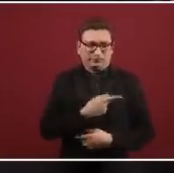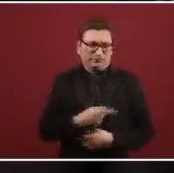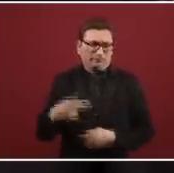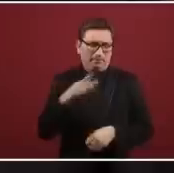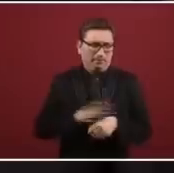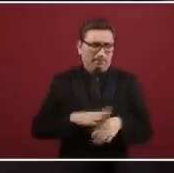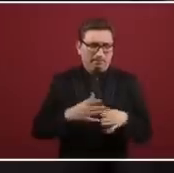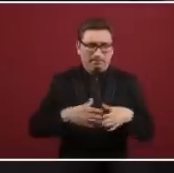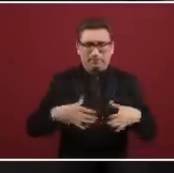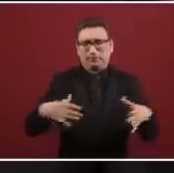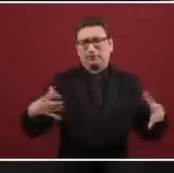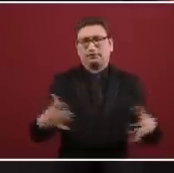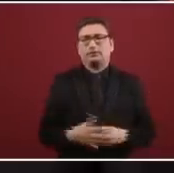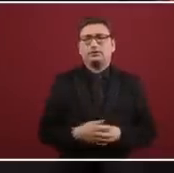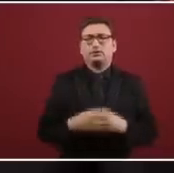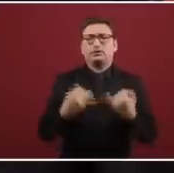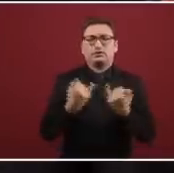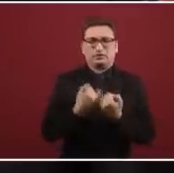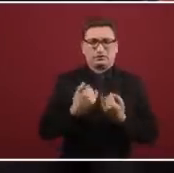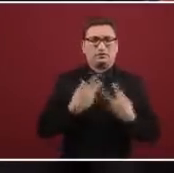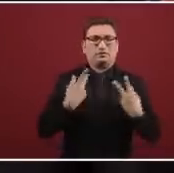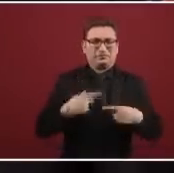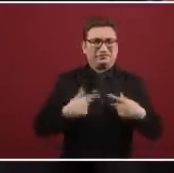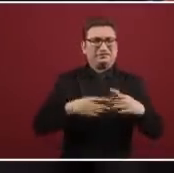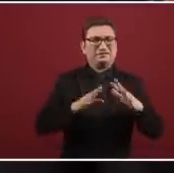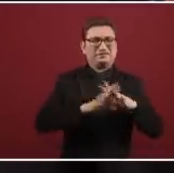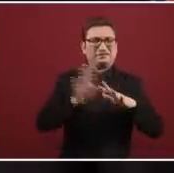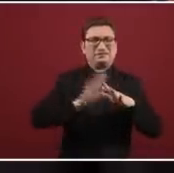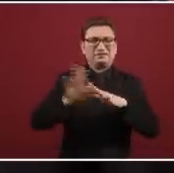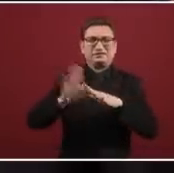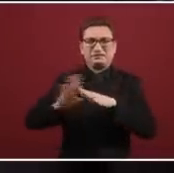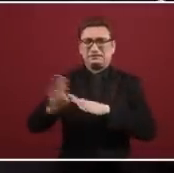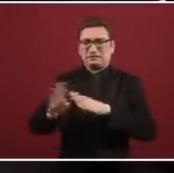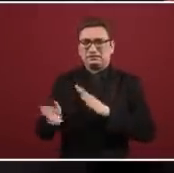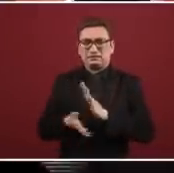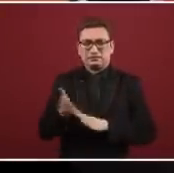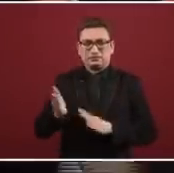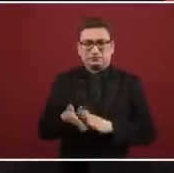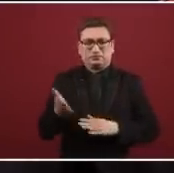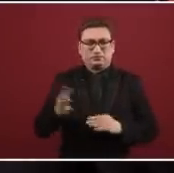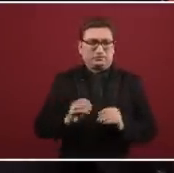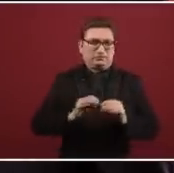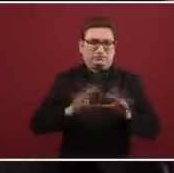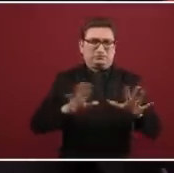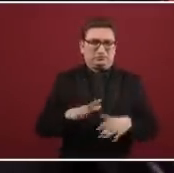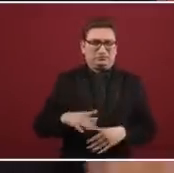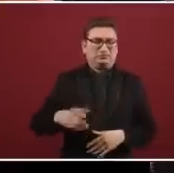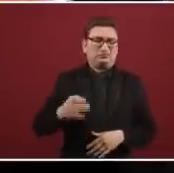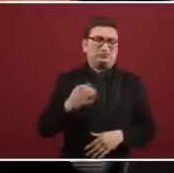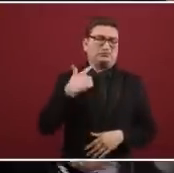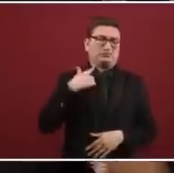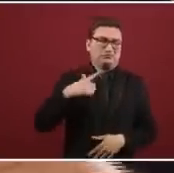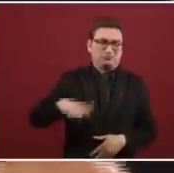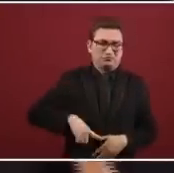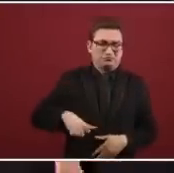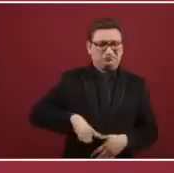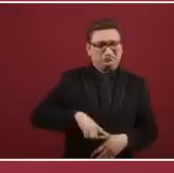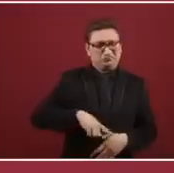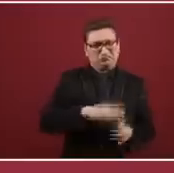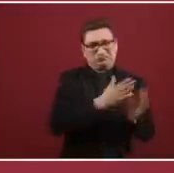es notorio que creció la migración en todo el periodo neoliberal, pero